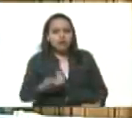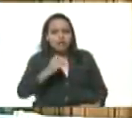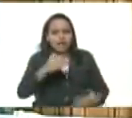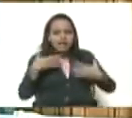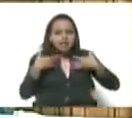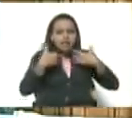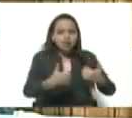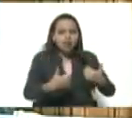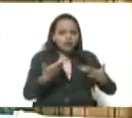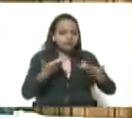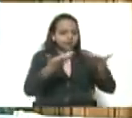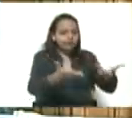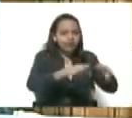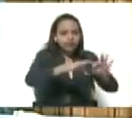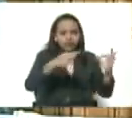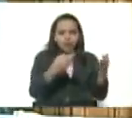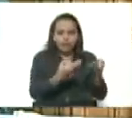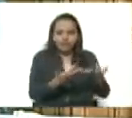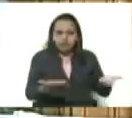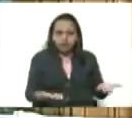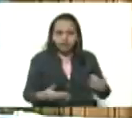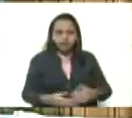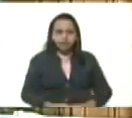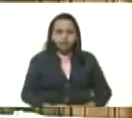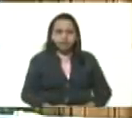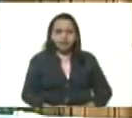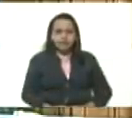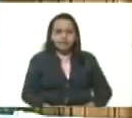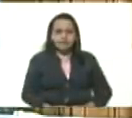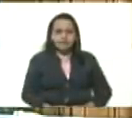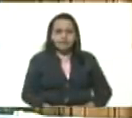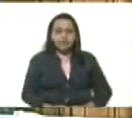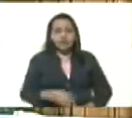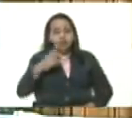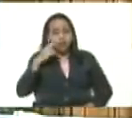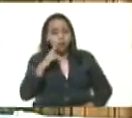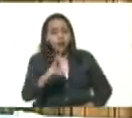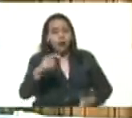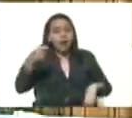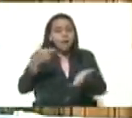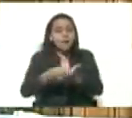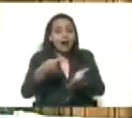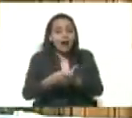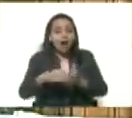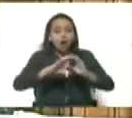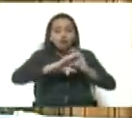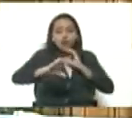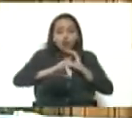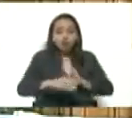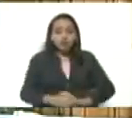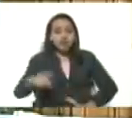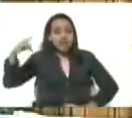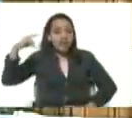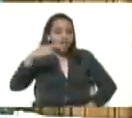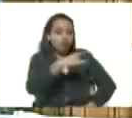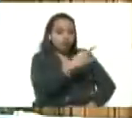a su familia. Hay que ver lo que es pagar los pasajes en autobús y en